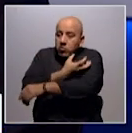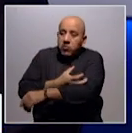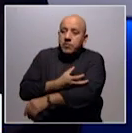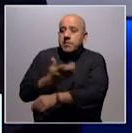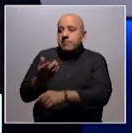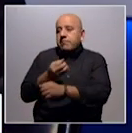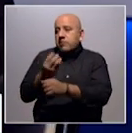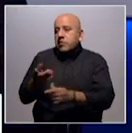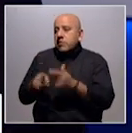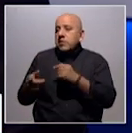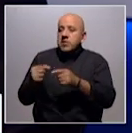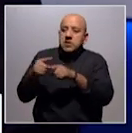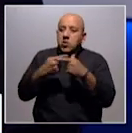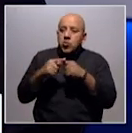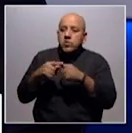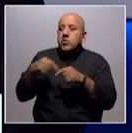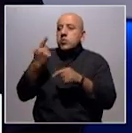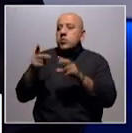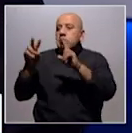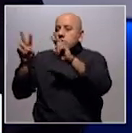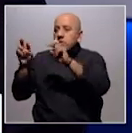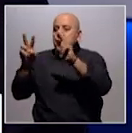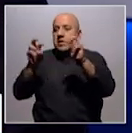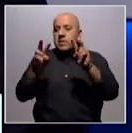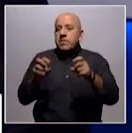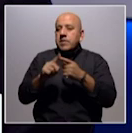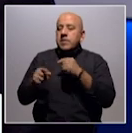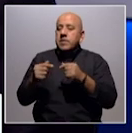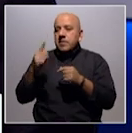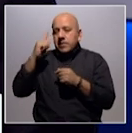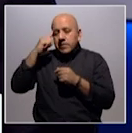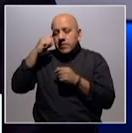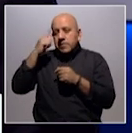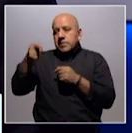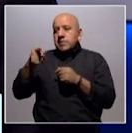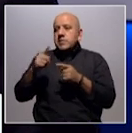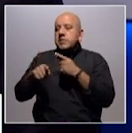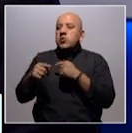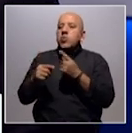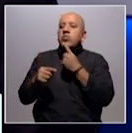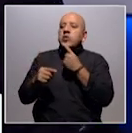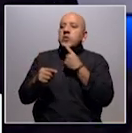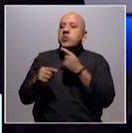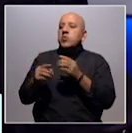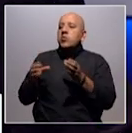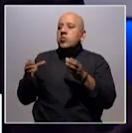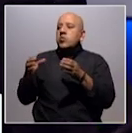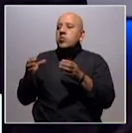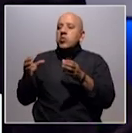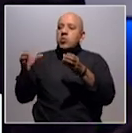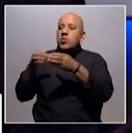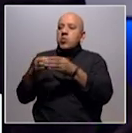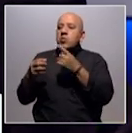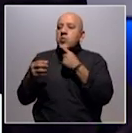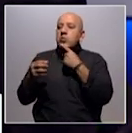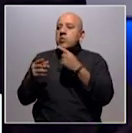no se discutieron otros temas me parece que la dirigencia política y los partidos con todo lo bueno